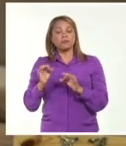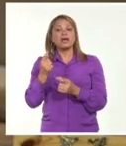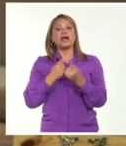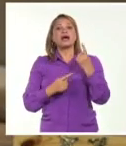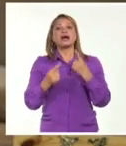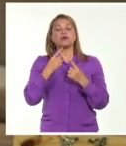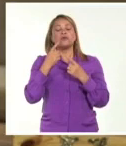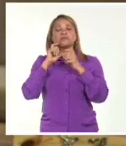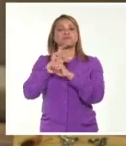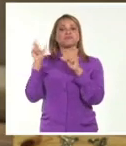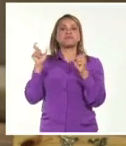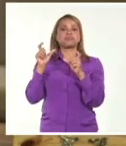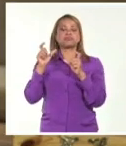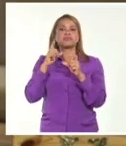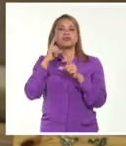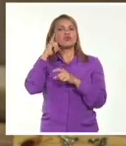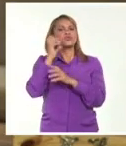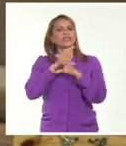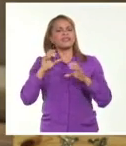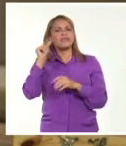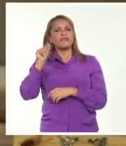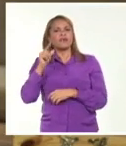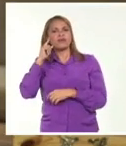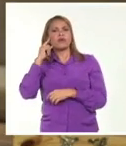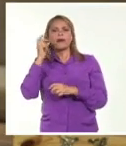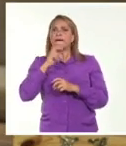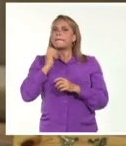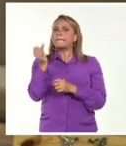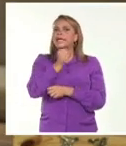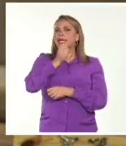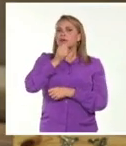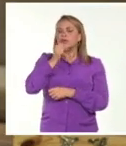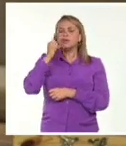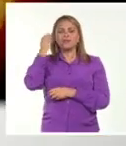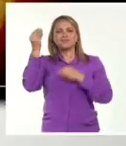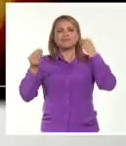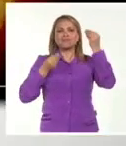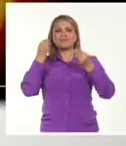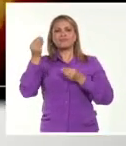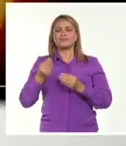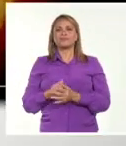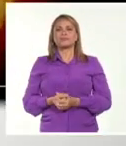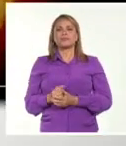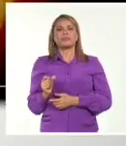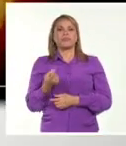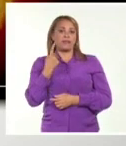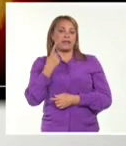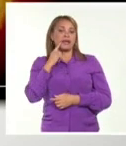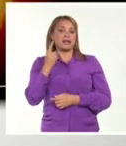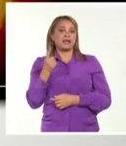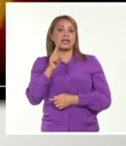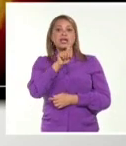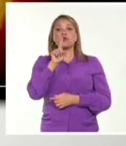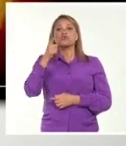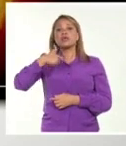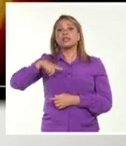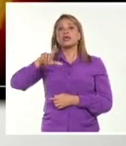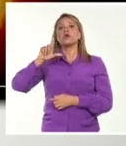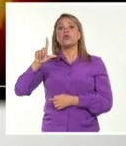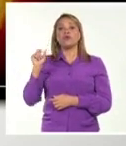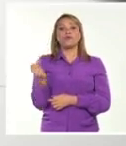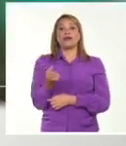llamaron la atención de los científicos, periodistas y usuarios de las redes sociales. El primero tuvo lugar el 11 de julio,